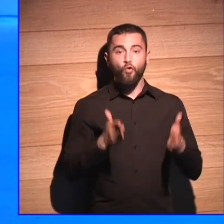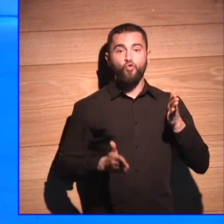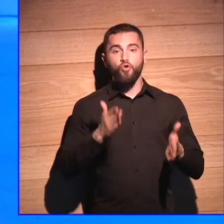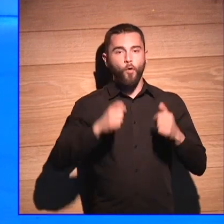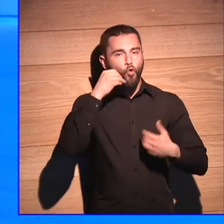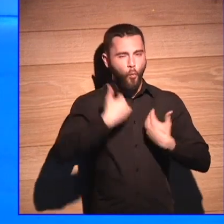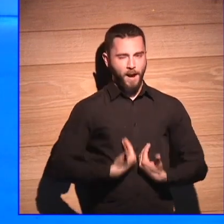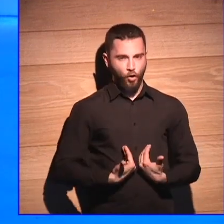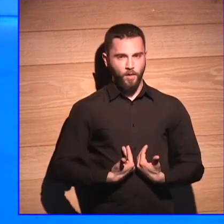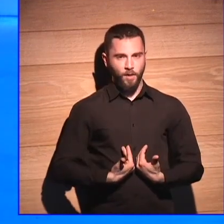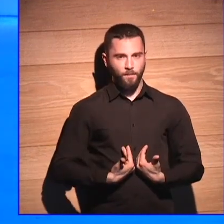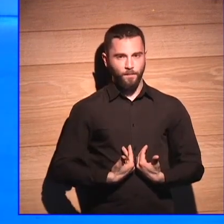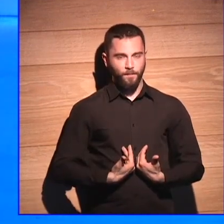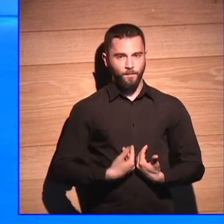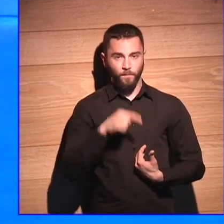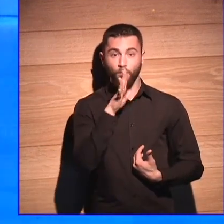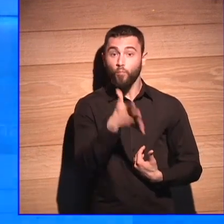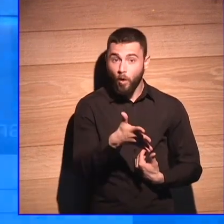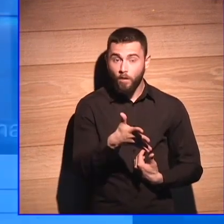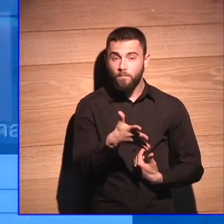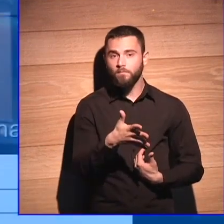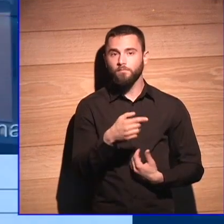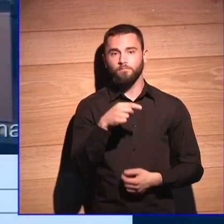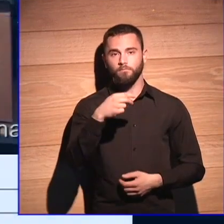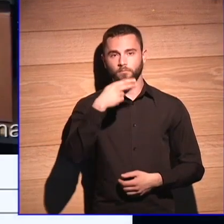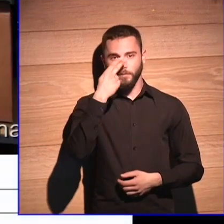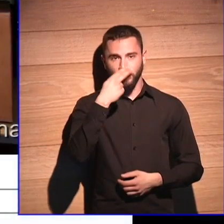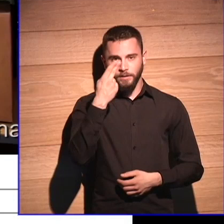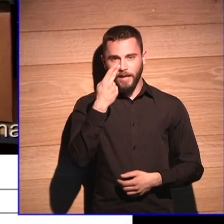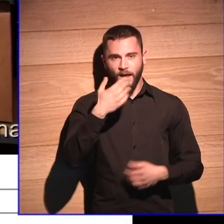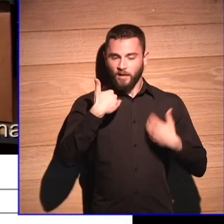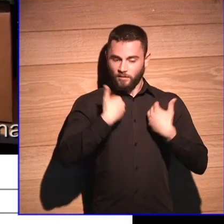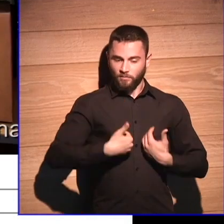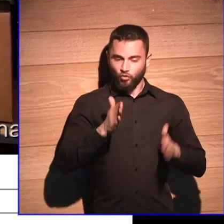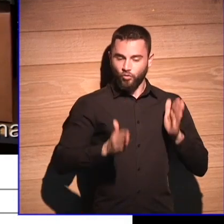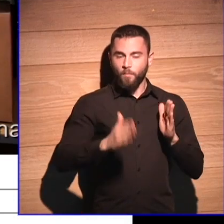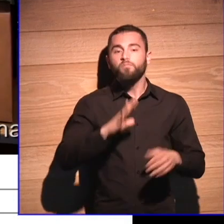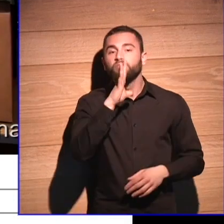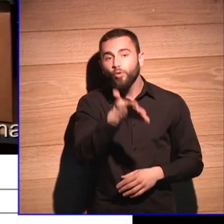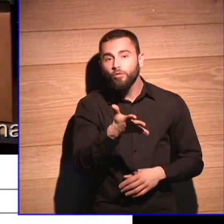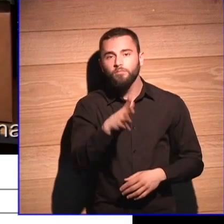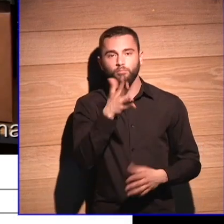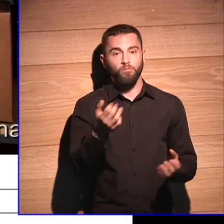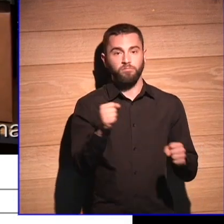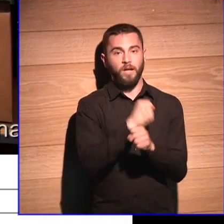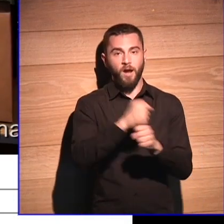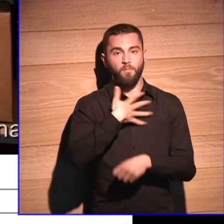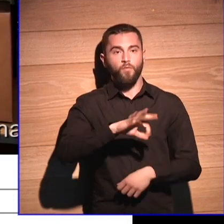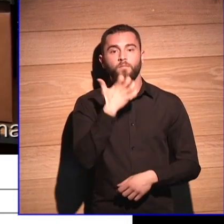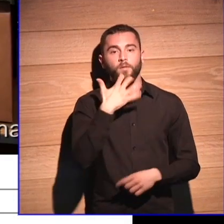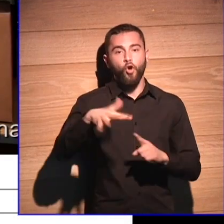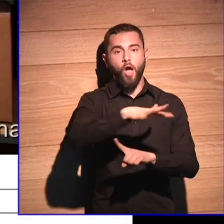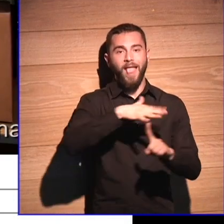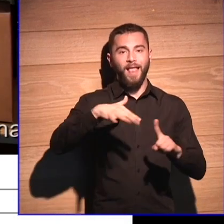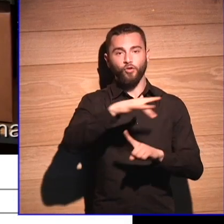humanoide. ¿Por qué tiene interés desarrollar humanoides? porque pueden trabajar en entornos en que también